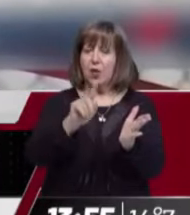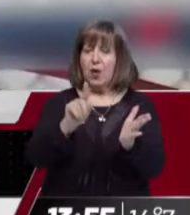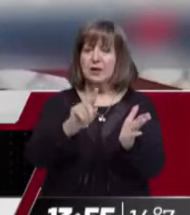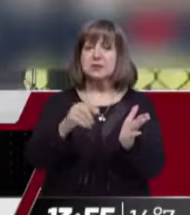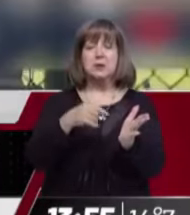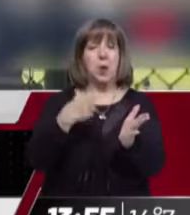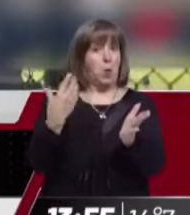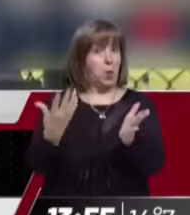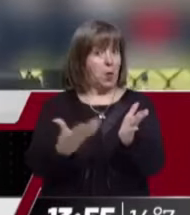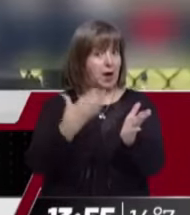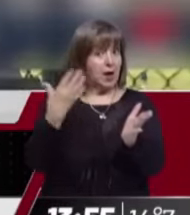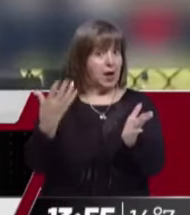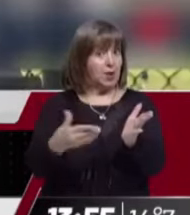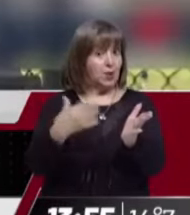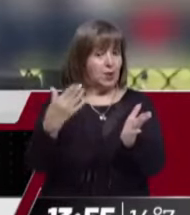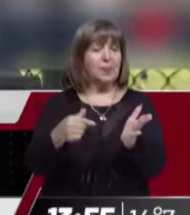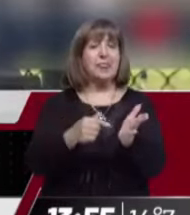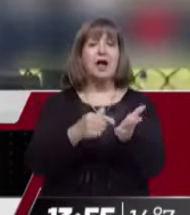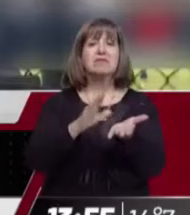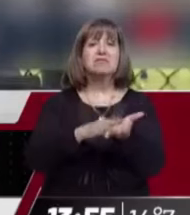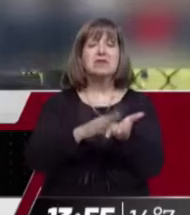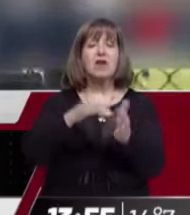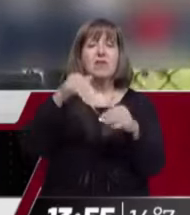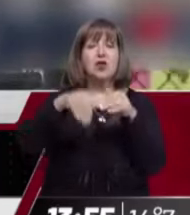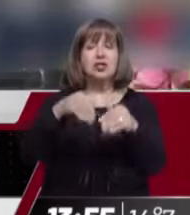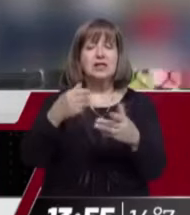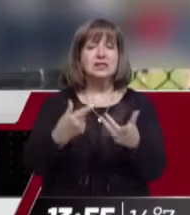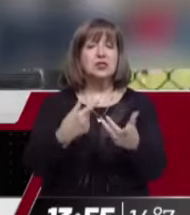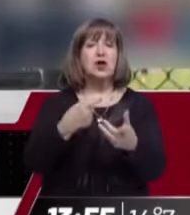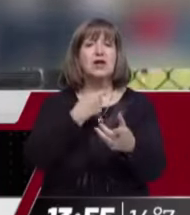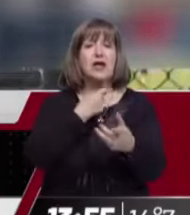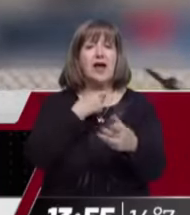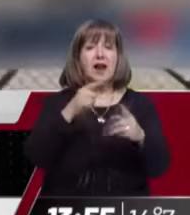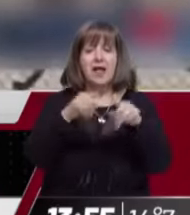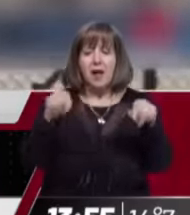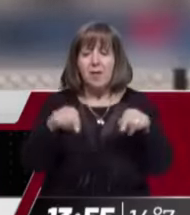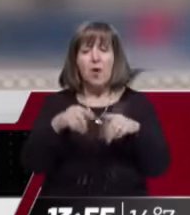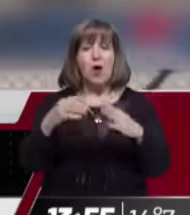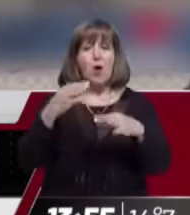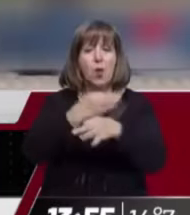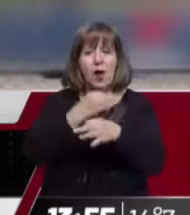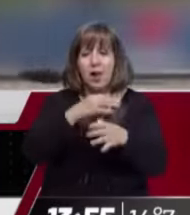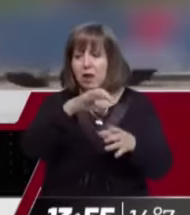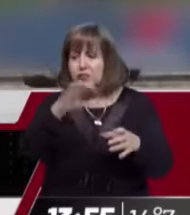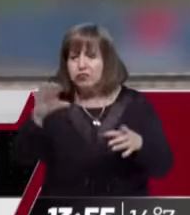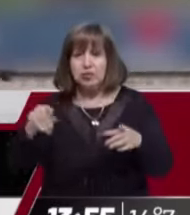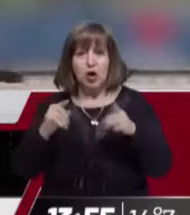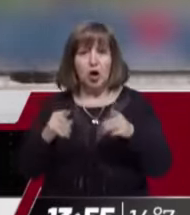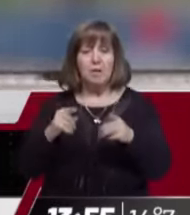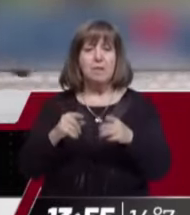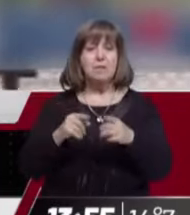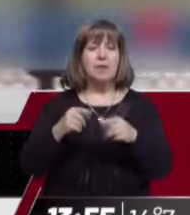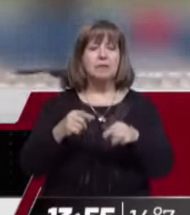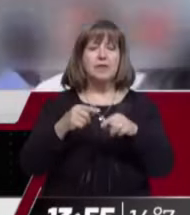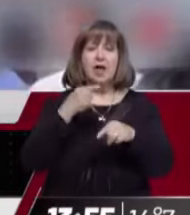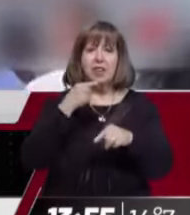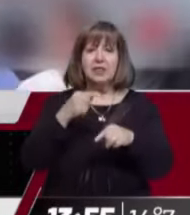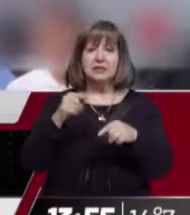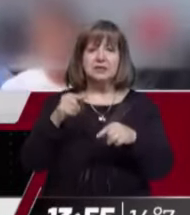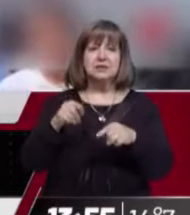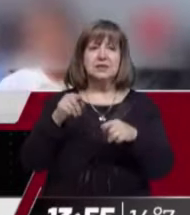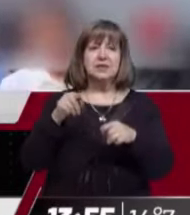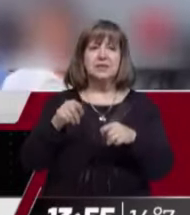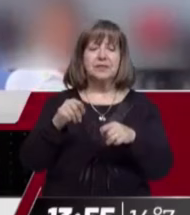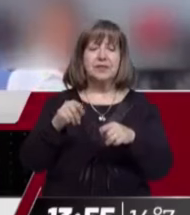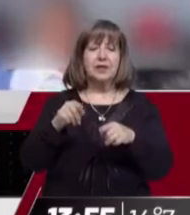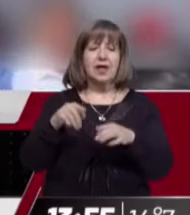den constancia, que dejen constancia de cómo se votó mesa por mesa en Venezuela. Y por eso, entre otras cosas, es